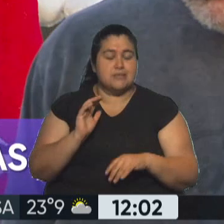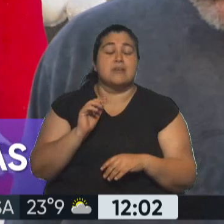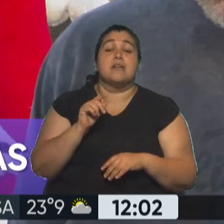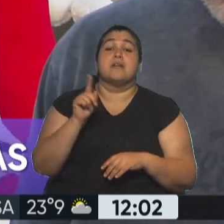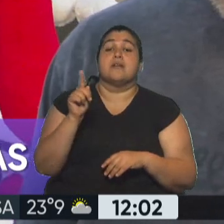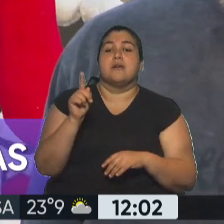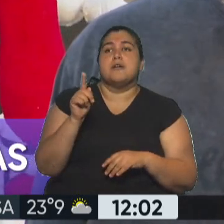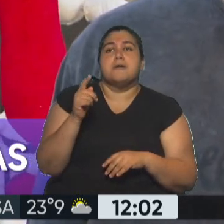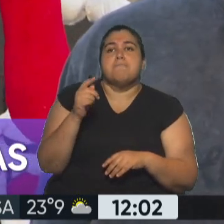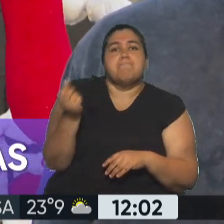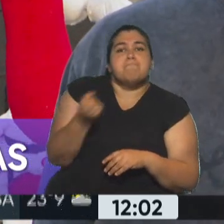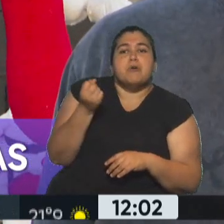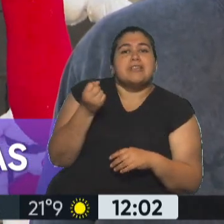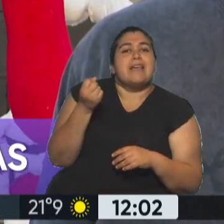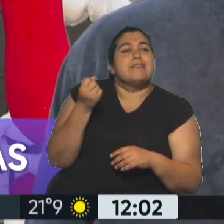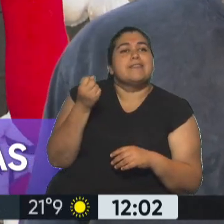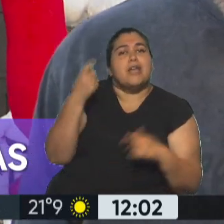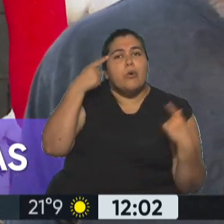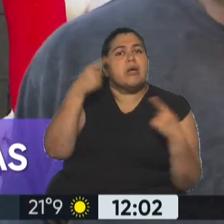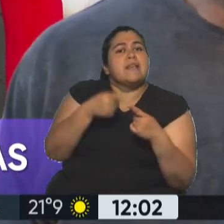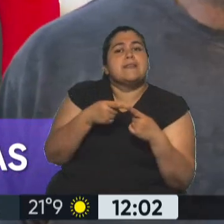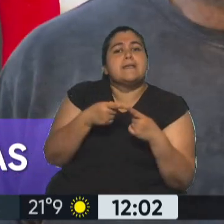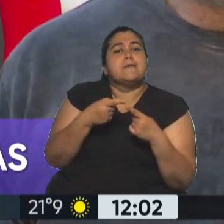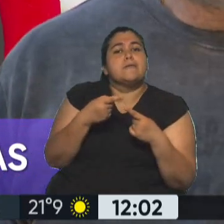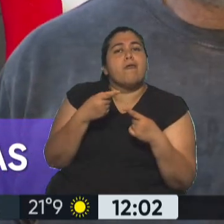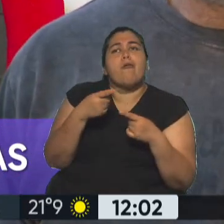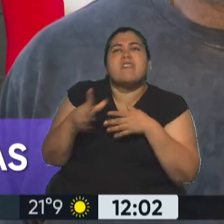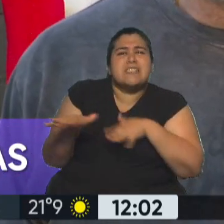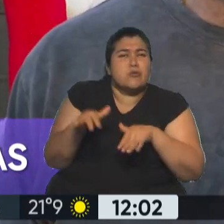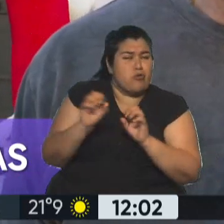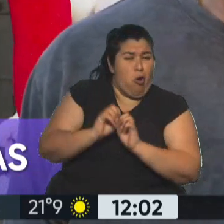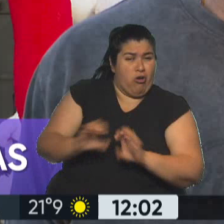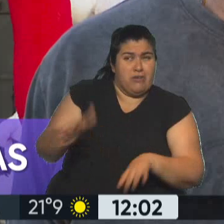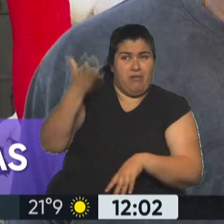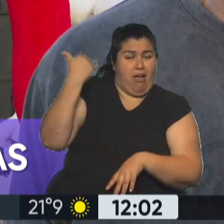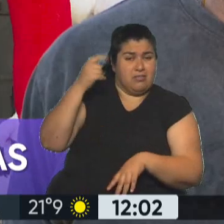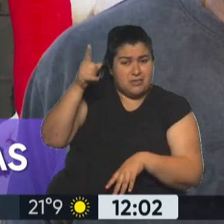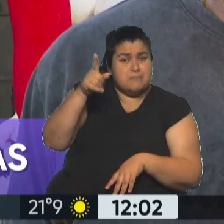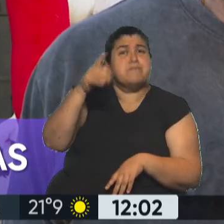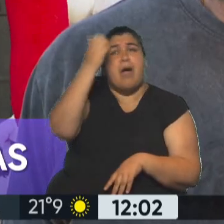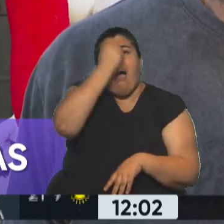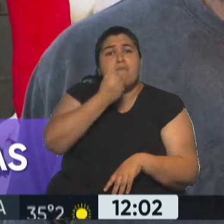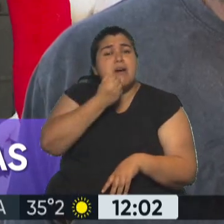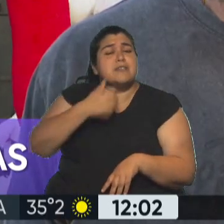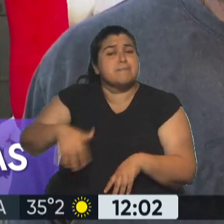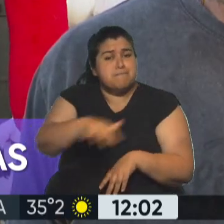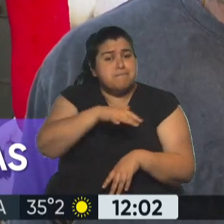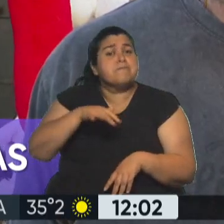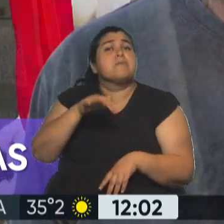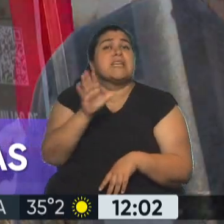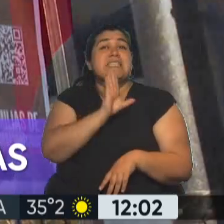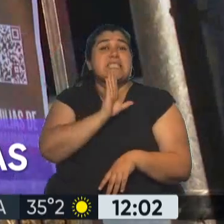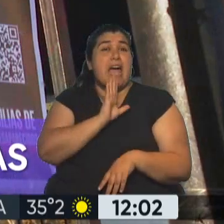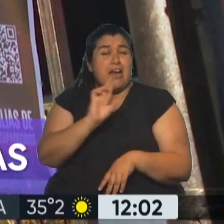idea es que se entienda eh la locura Y la barbarie después de la masacre de que hizo jamás en en Israel